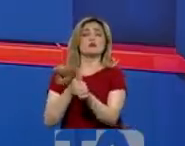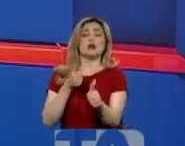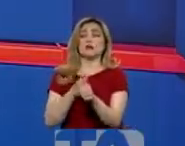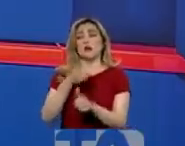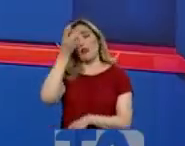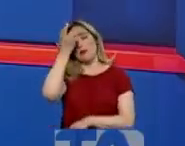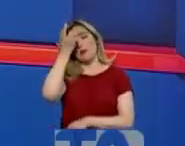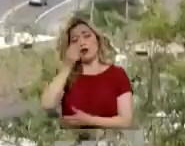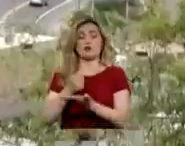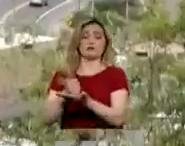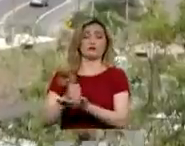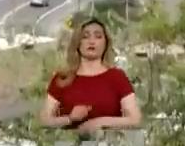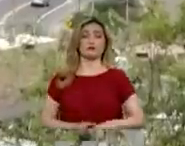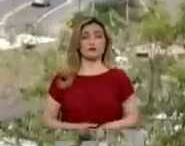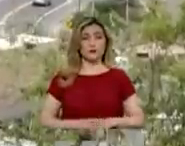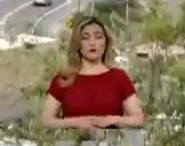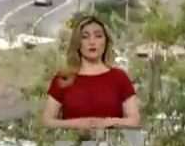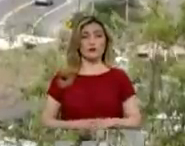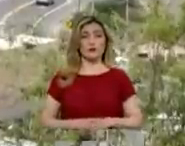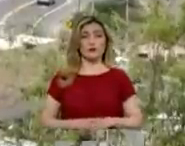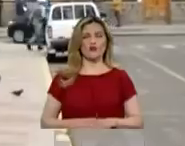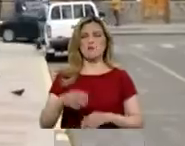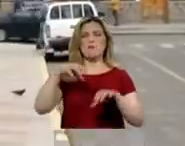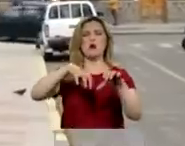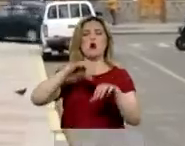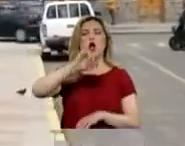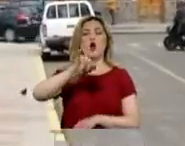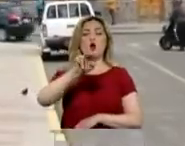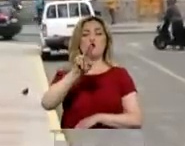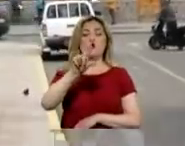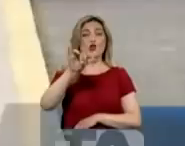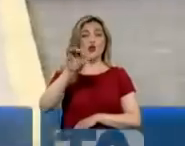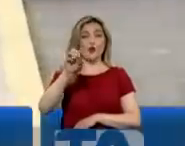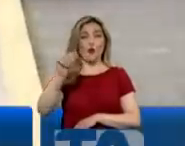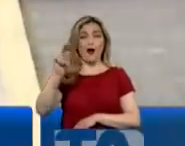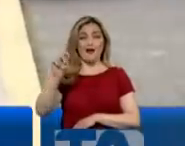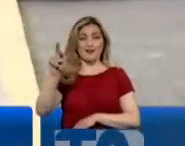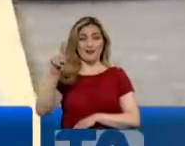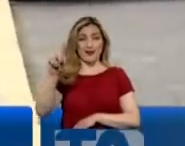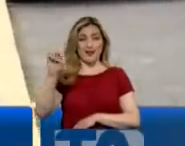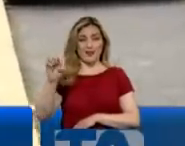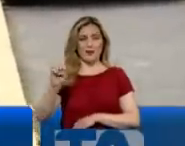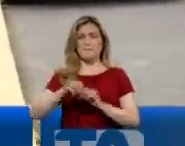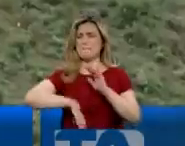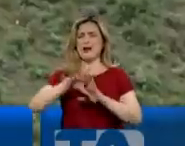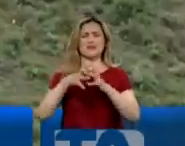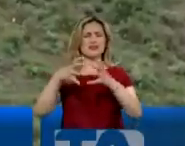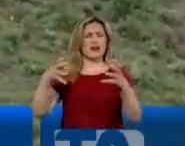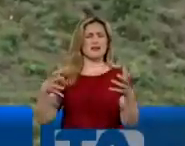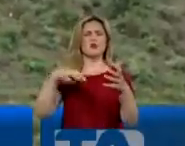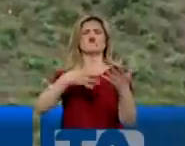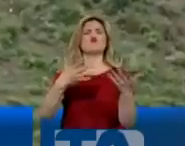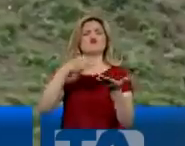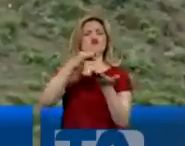tareas julio andrade es la parroquia más grande del cantón tulcán sin embargo las limitaciones económicas son